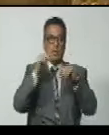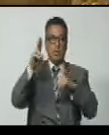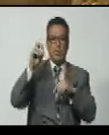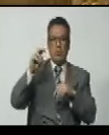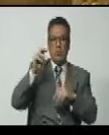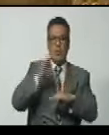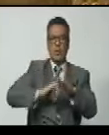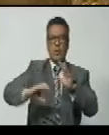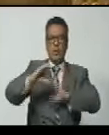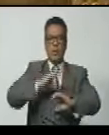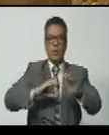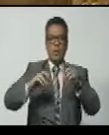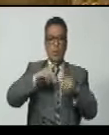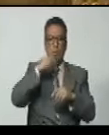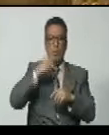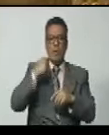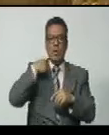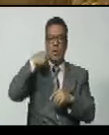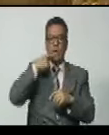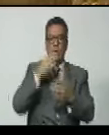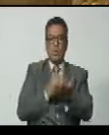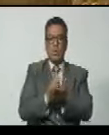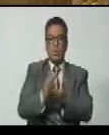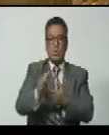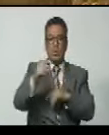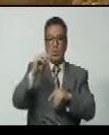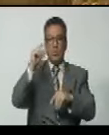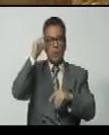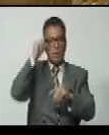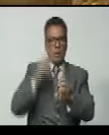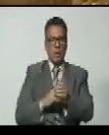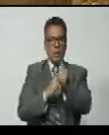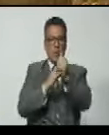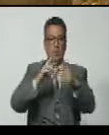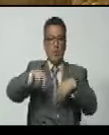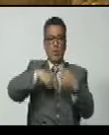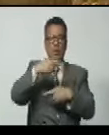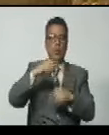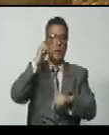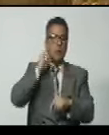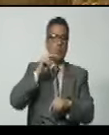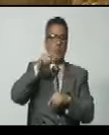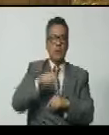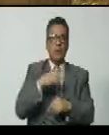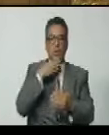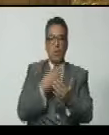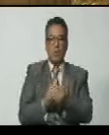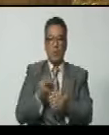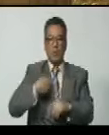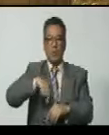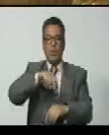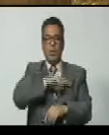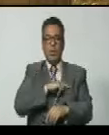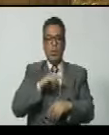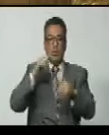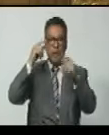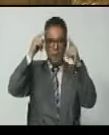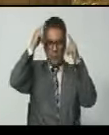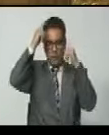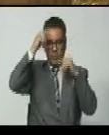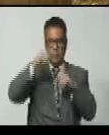nueva cultura política, fuimos y seremos guías conductoras de la revolución bolivariana gracias a nuestro comandante